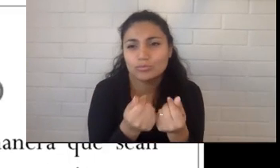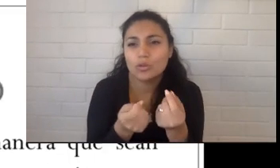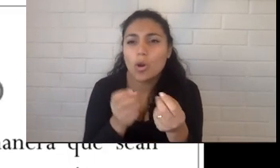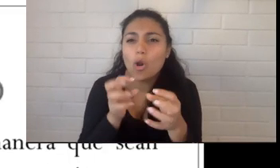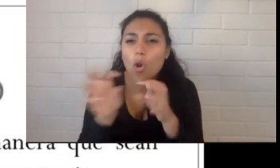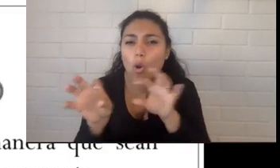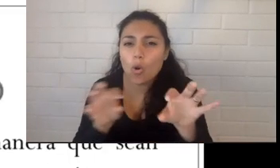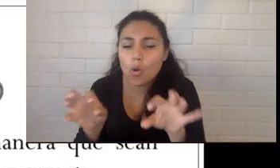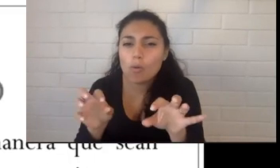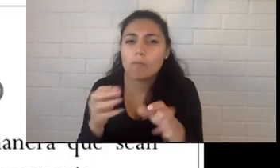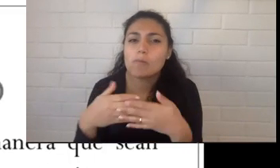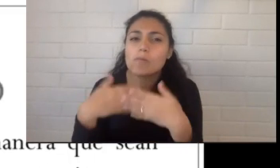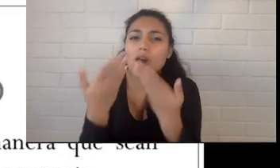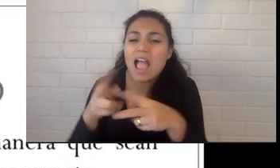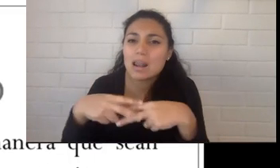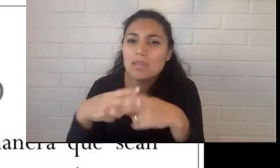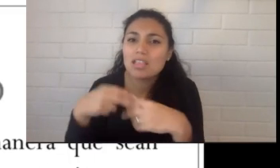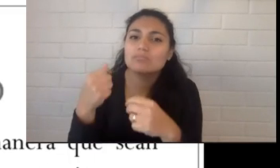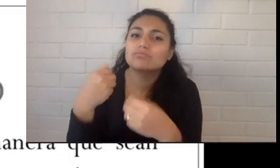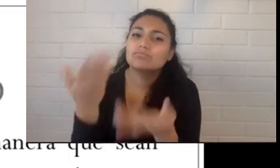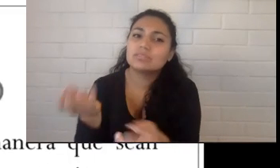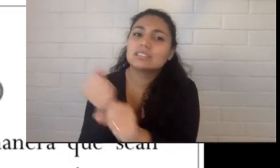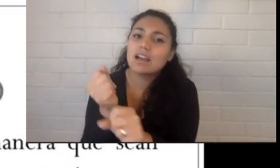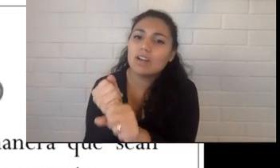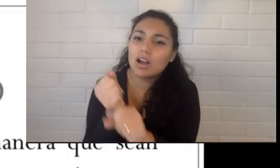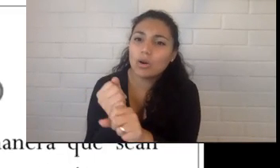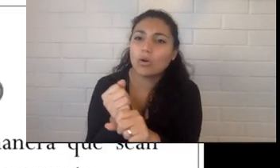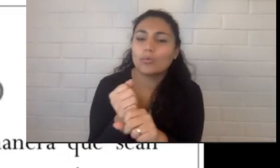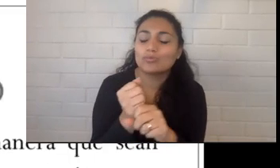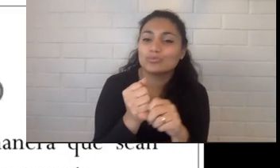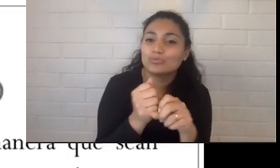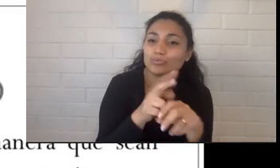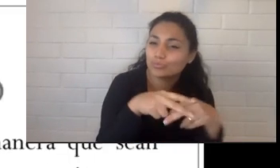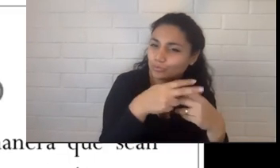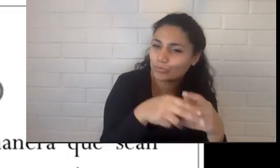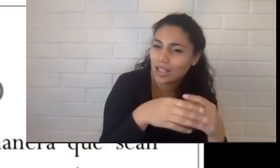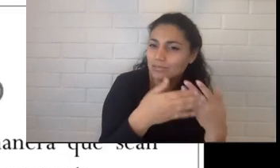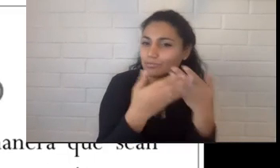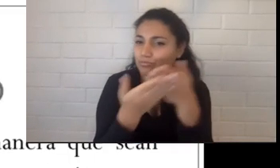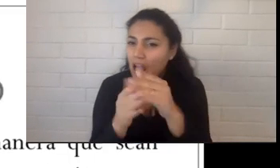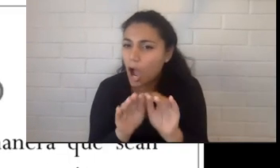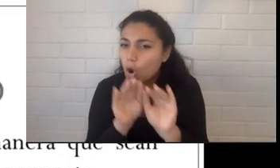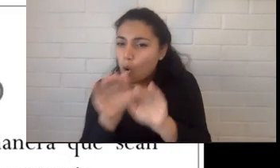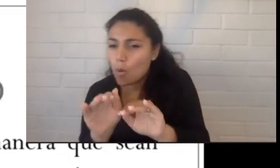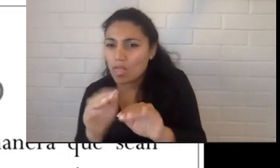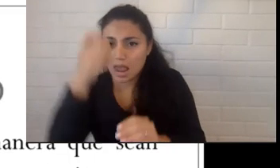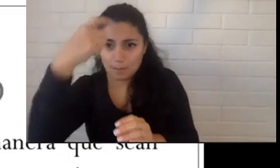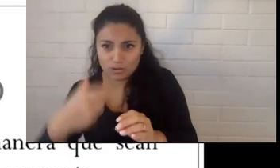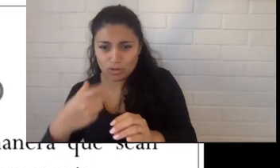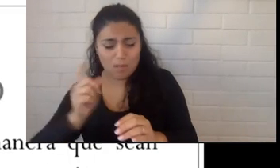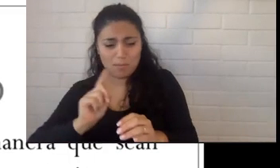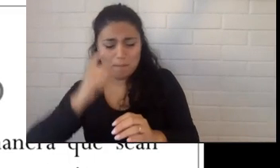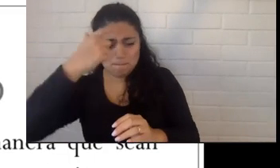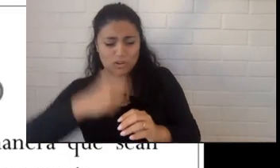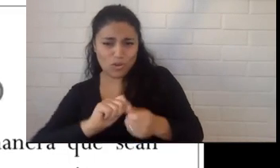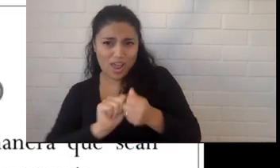sean los productos los que se acomodan a las personas y no las personas a los productos. Sabemos muy bien que eso es